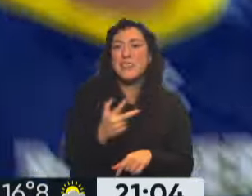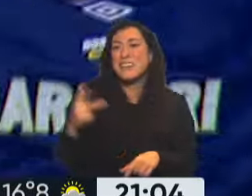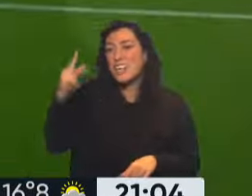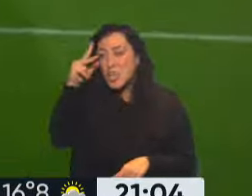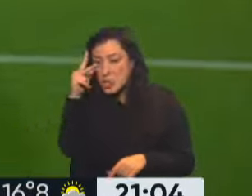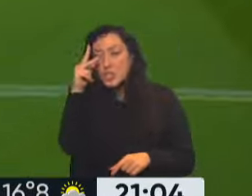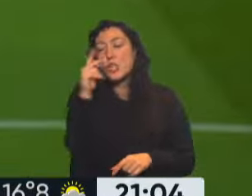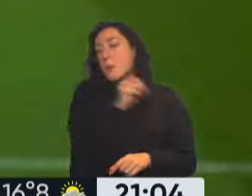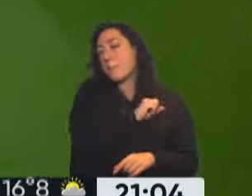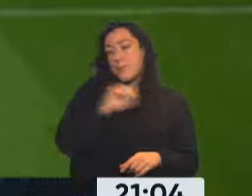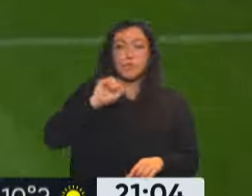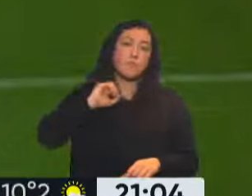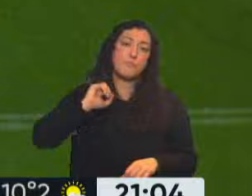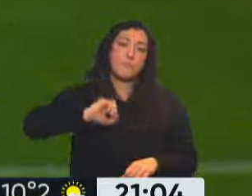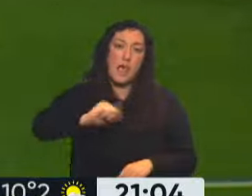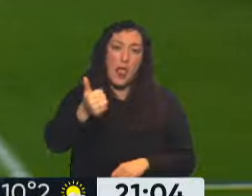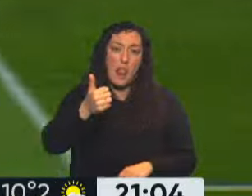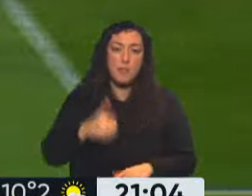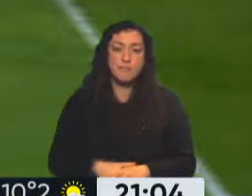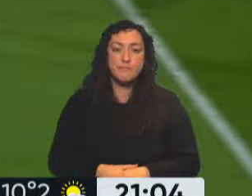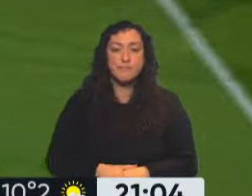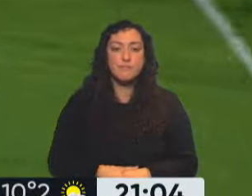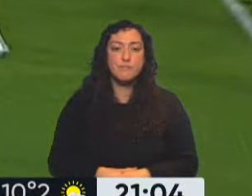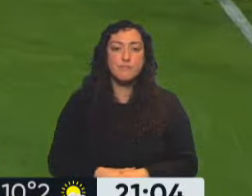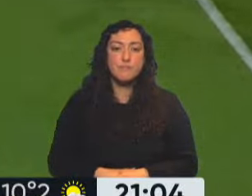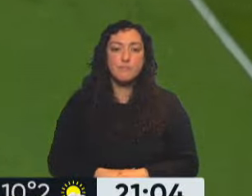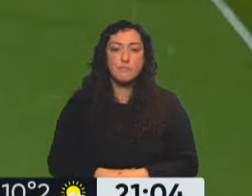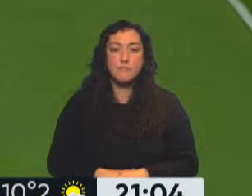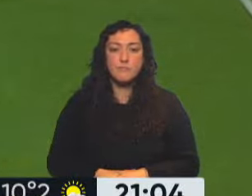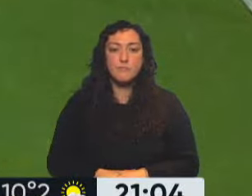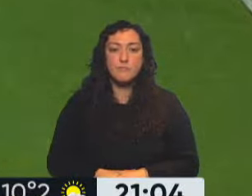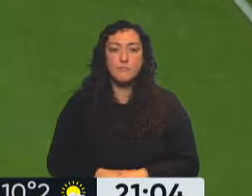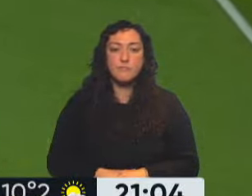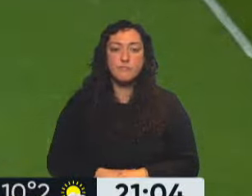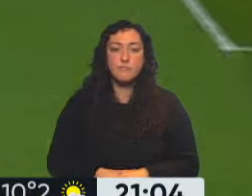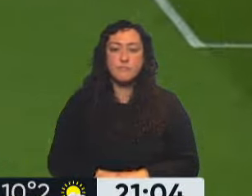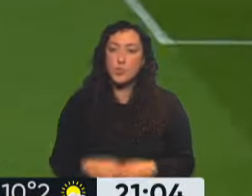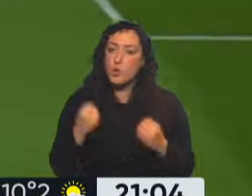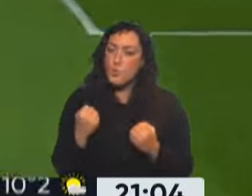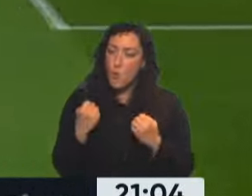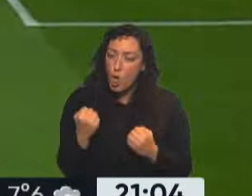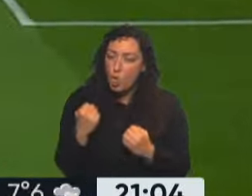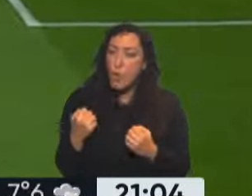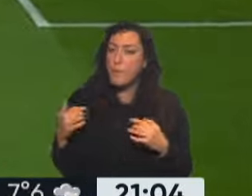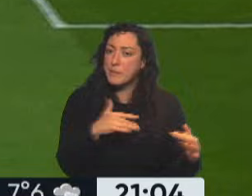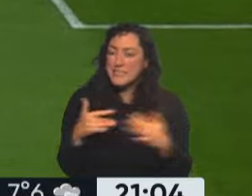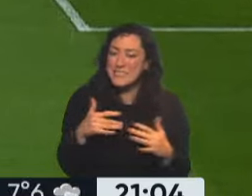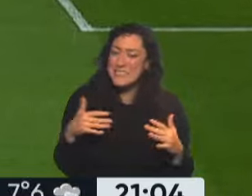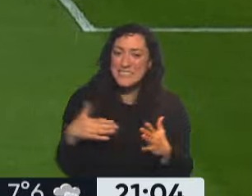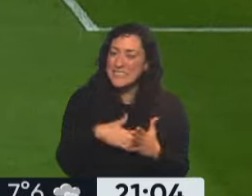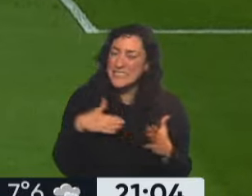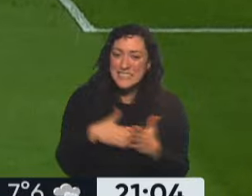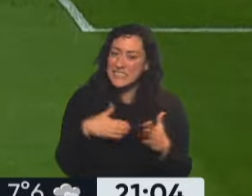le da ya victoria al canalla, ¿eh? Y durísimo, ¿eh? Complicado, trabado